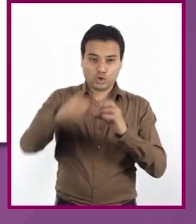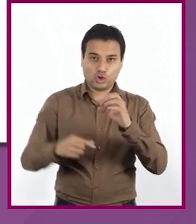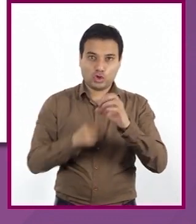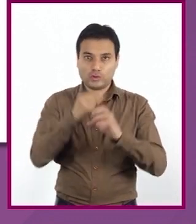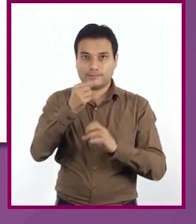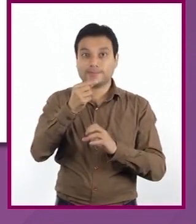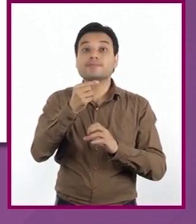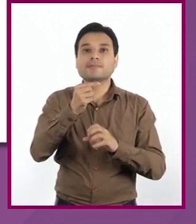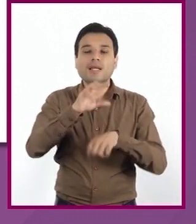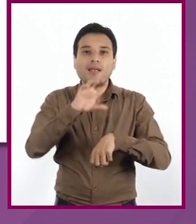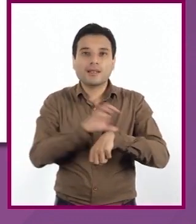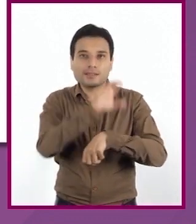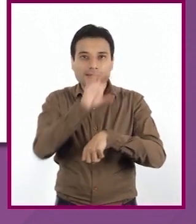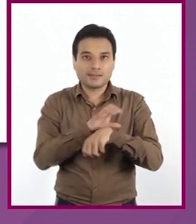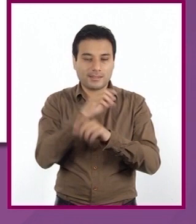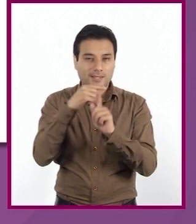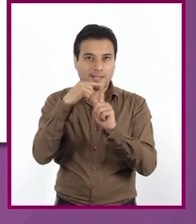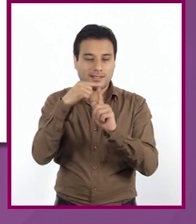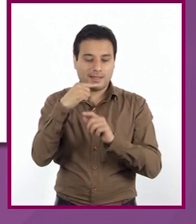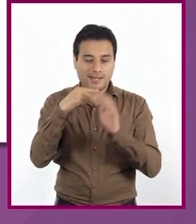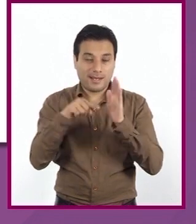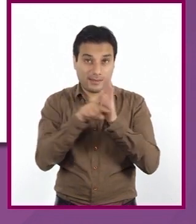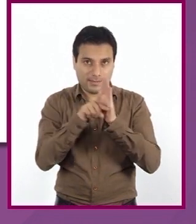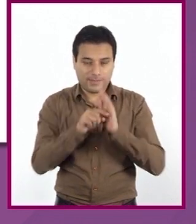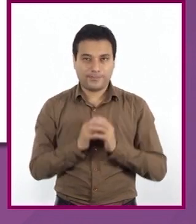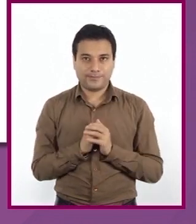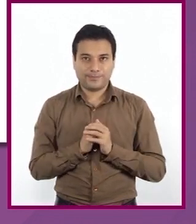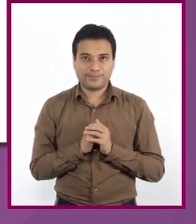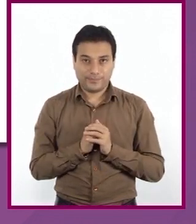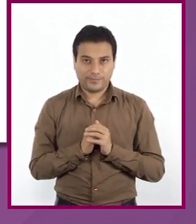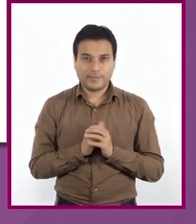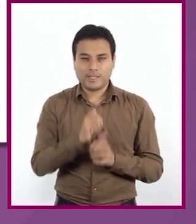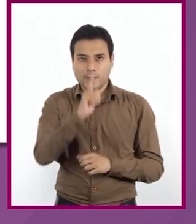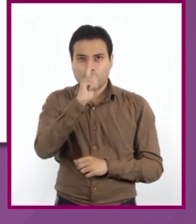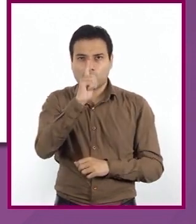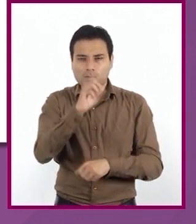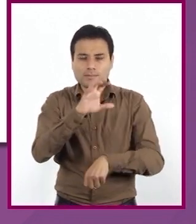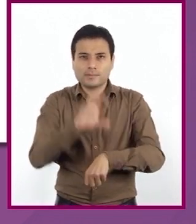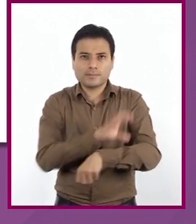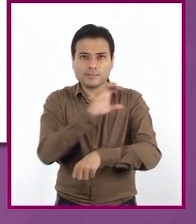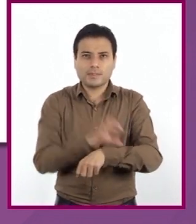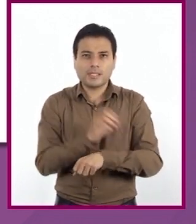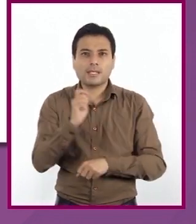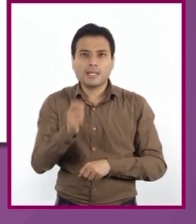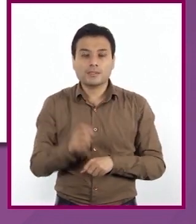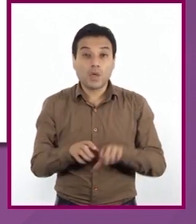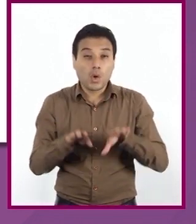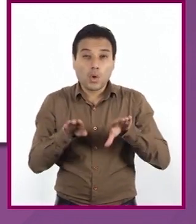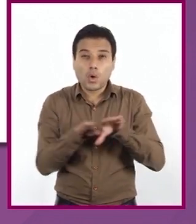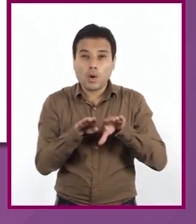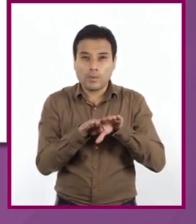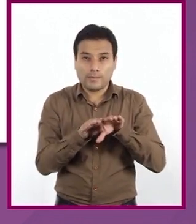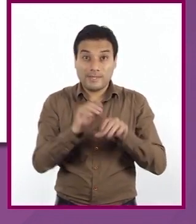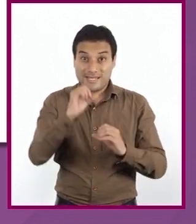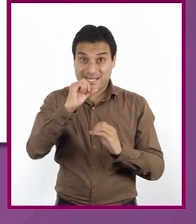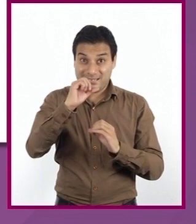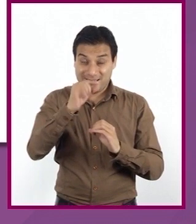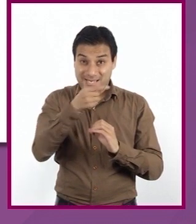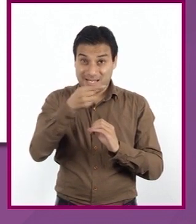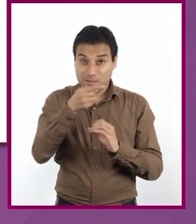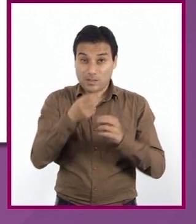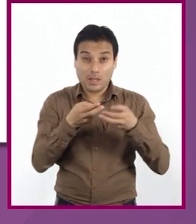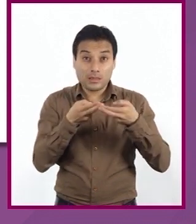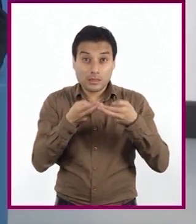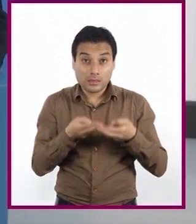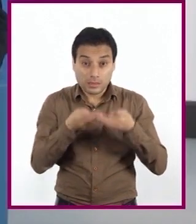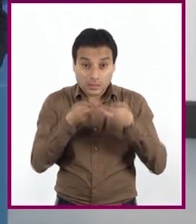que poseen carga eléctrica negativa. La electricidad es esto, el exceso y la transferencia de electrones de un cuerpo